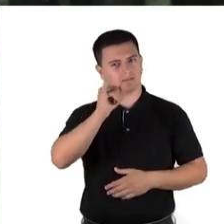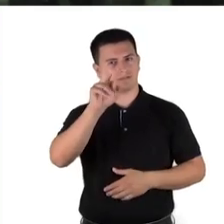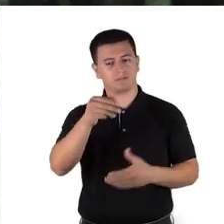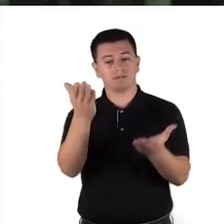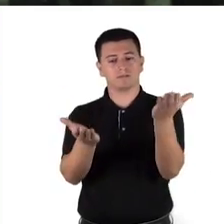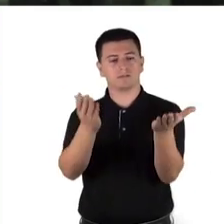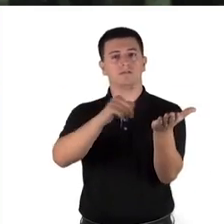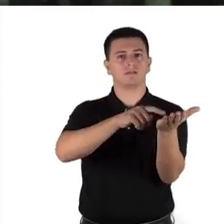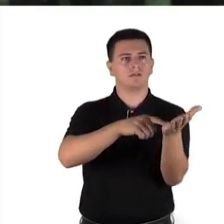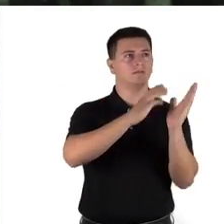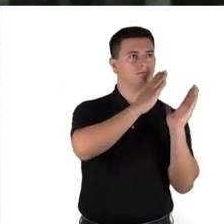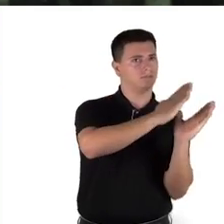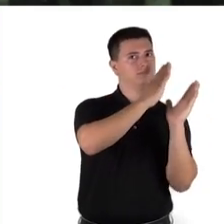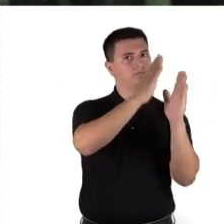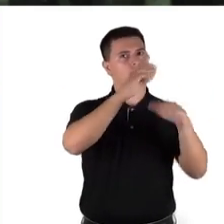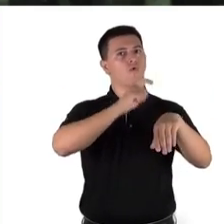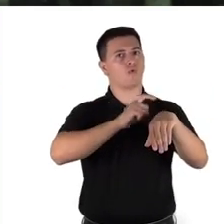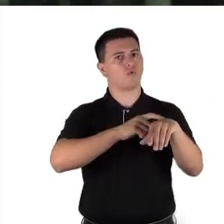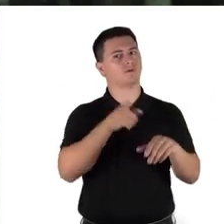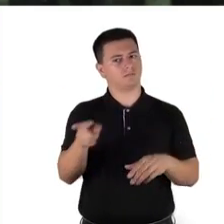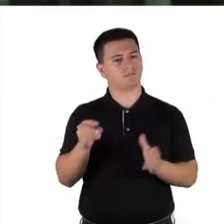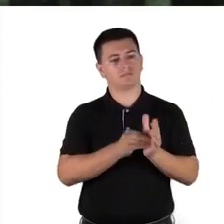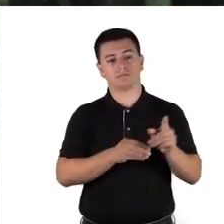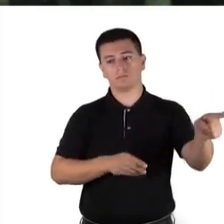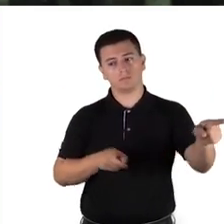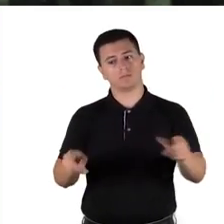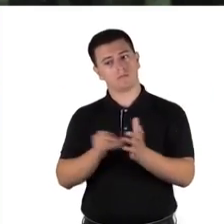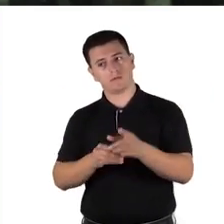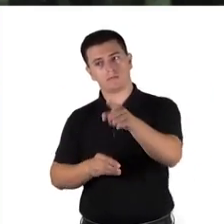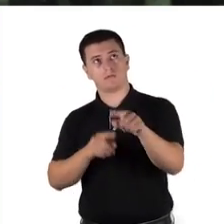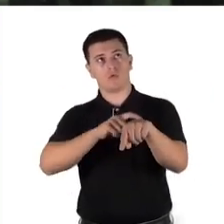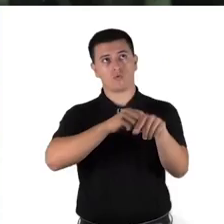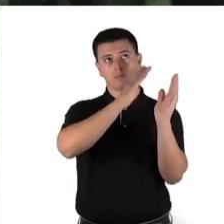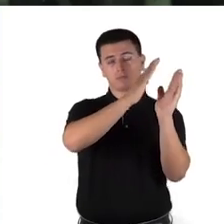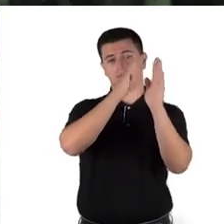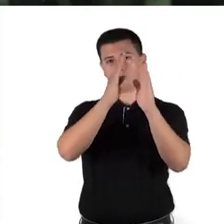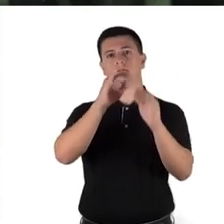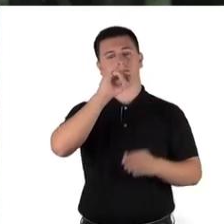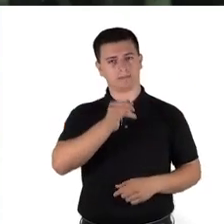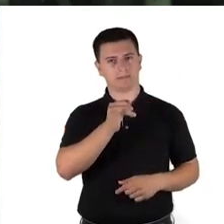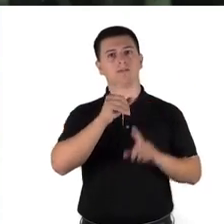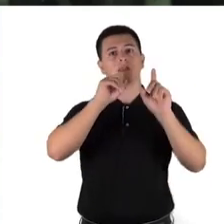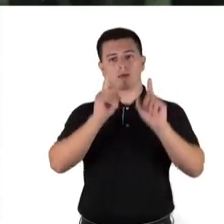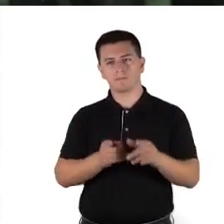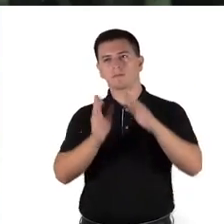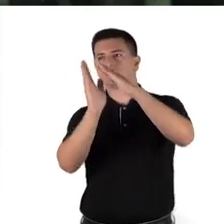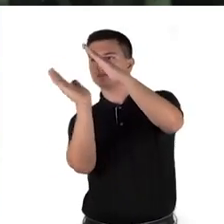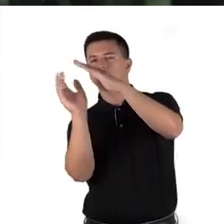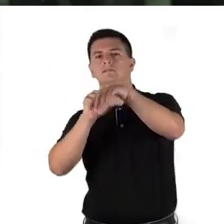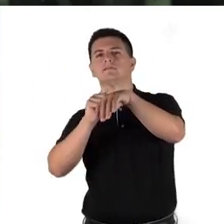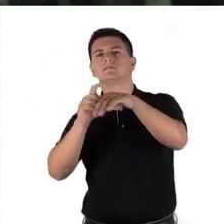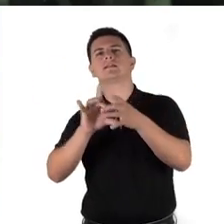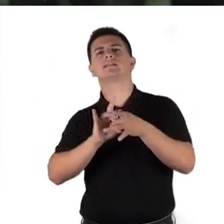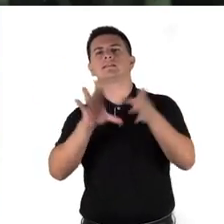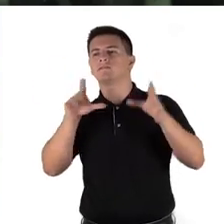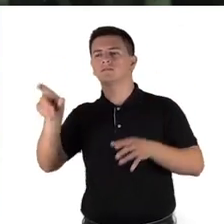sería diferente. Entonces, encontrar el equilibrio, como decimos, entre la estructura de una rutina bien determinada de empieza hasta ahora y finaliza